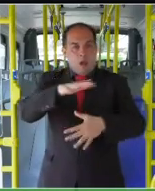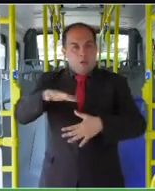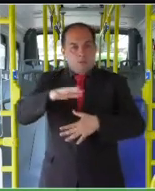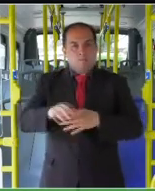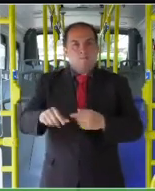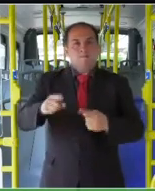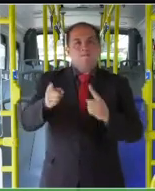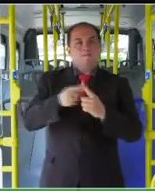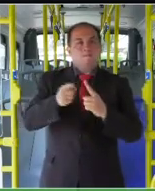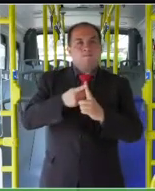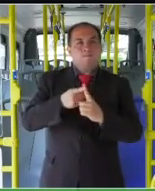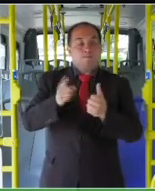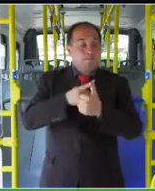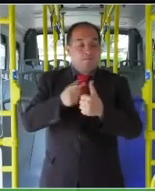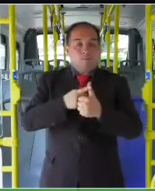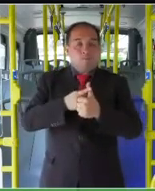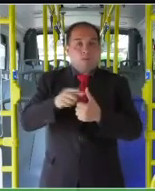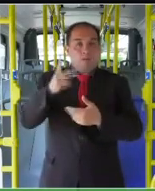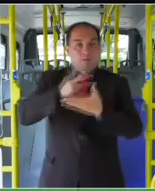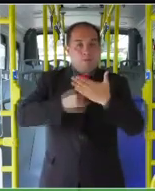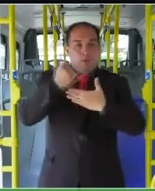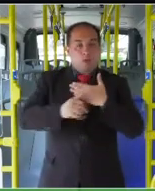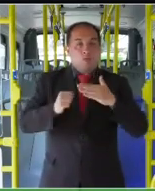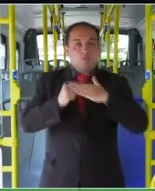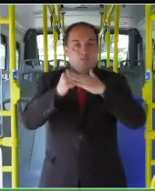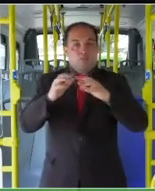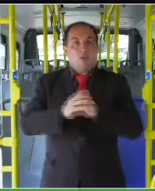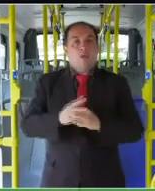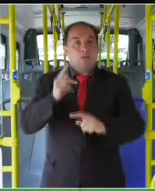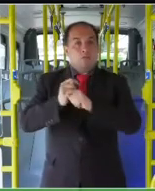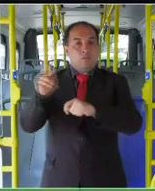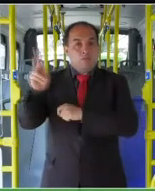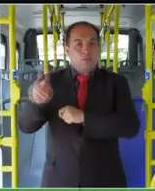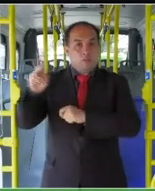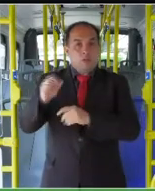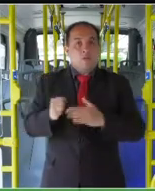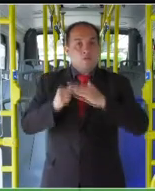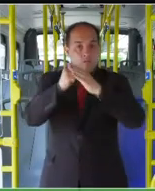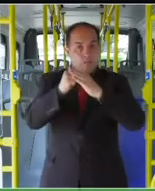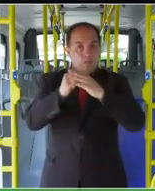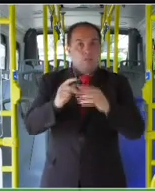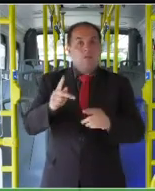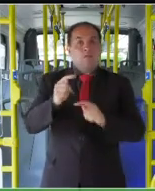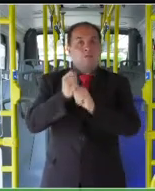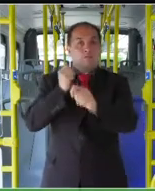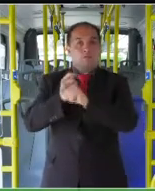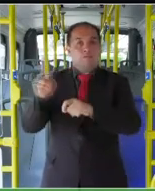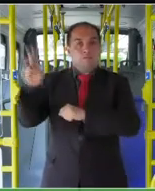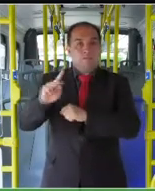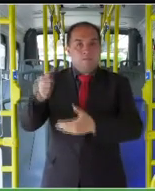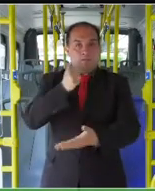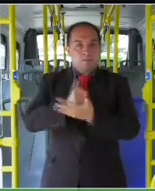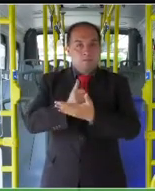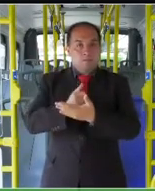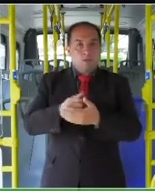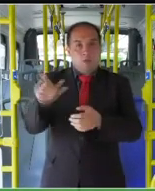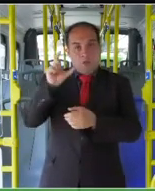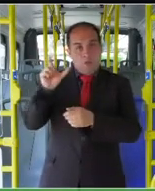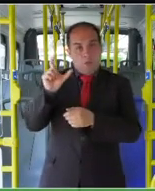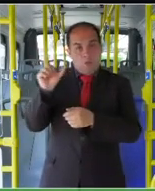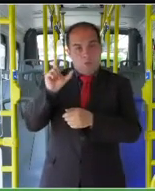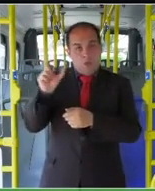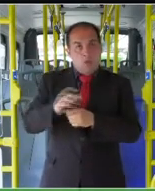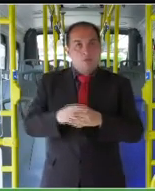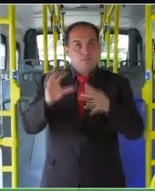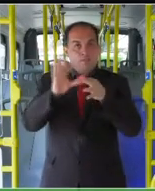proyecto, sustentado en el transporte público, es el fortalecimiento del transporte público en la ciudad. Cuando se habla